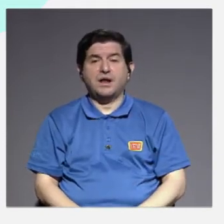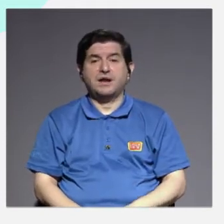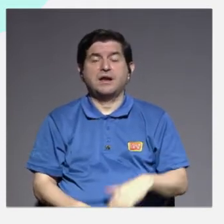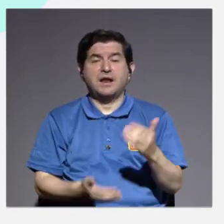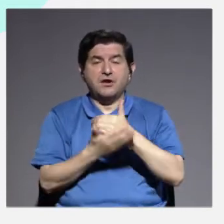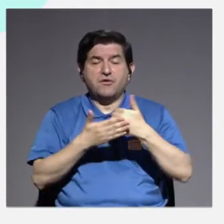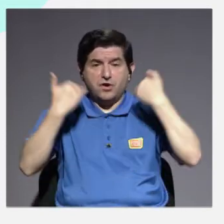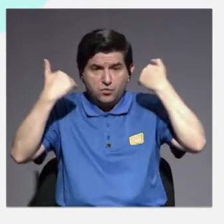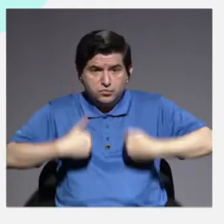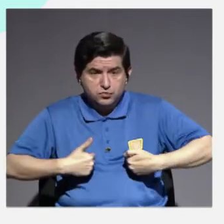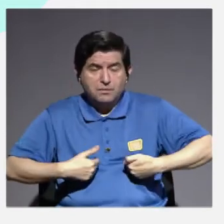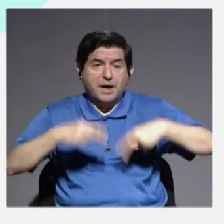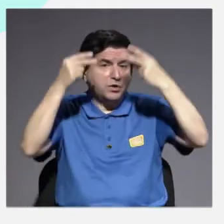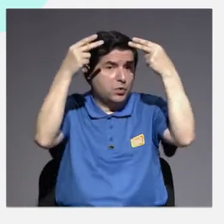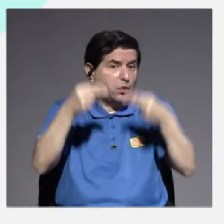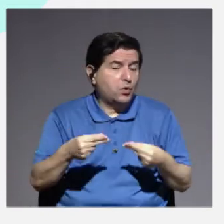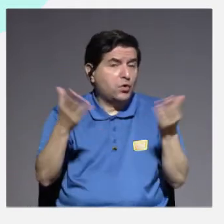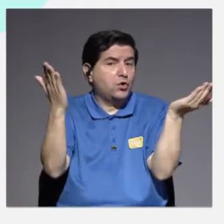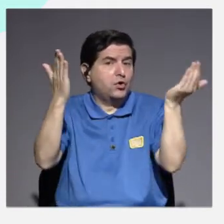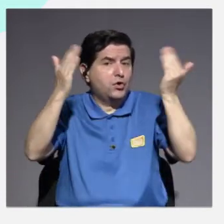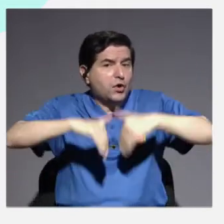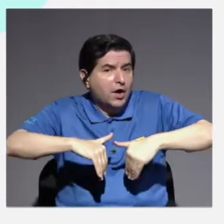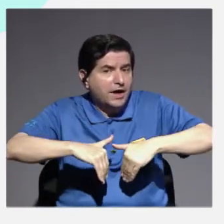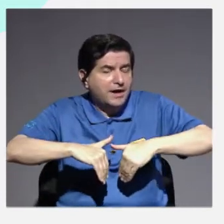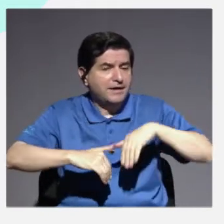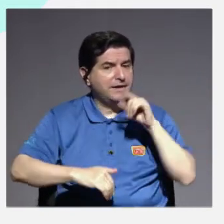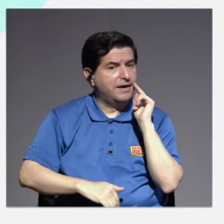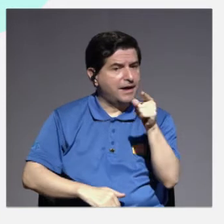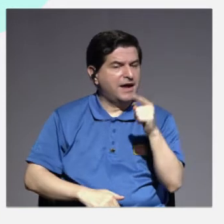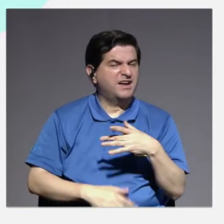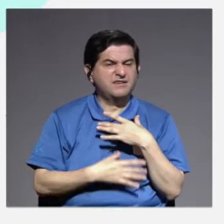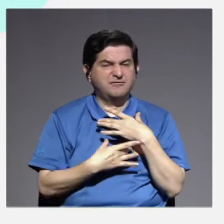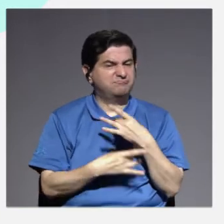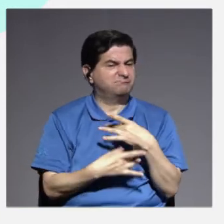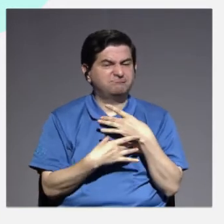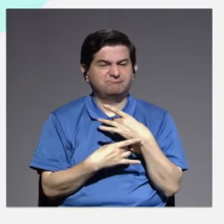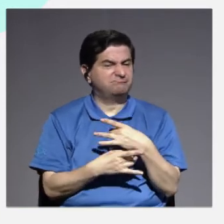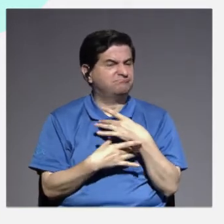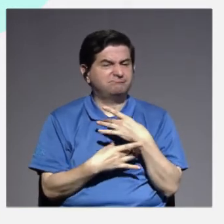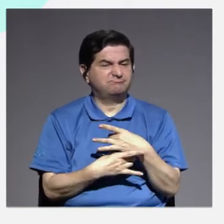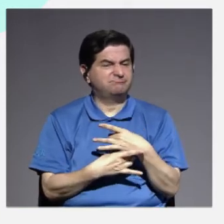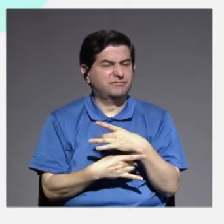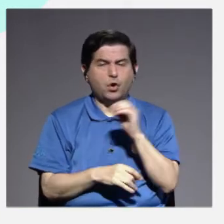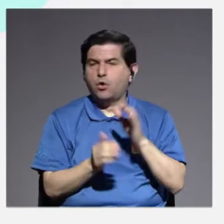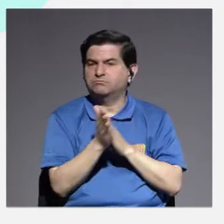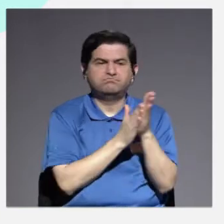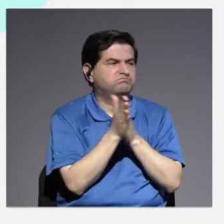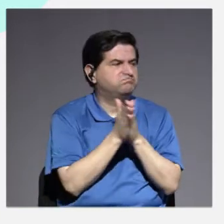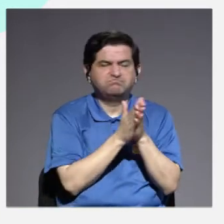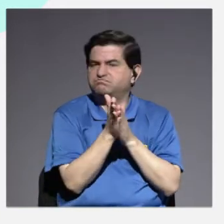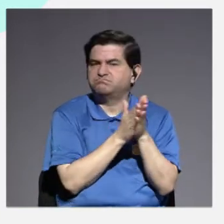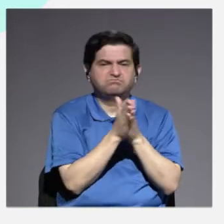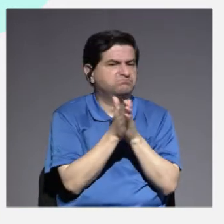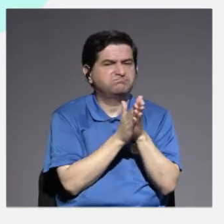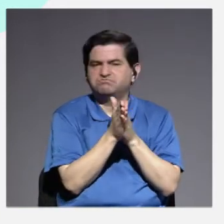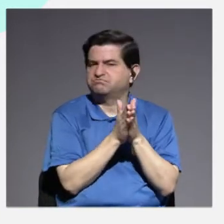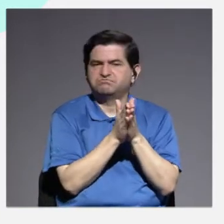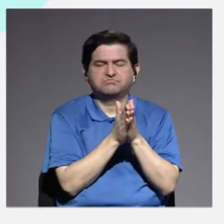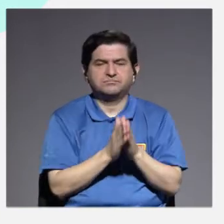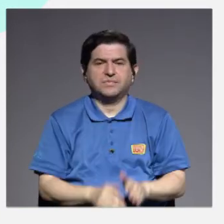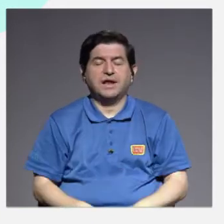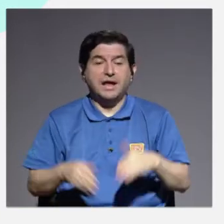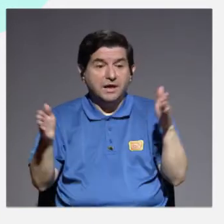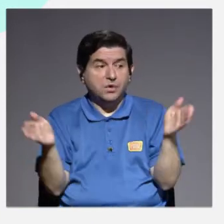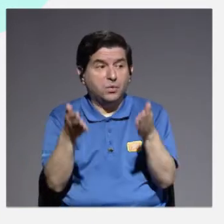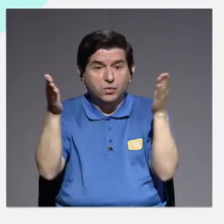presupuestarios, no hay básicamente un interés tampoco, o no se aprovecha tampoco el